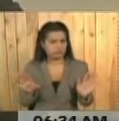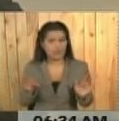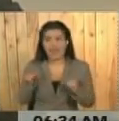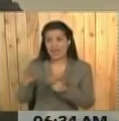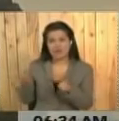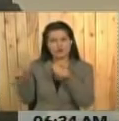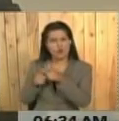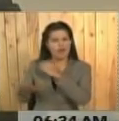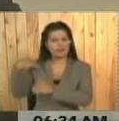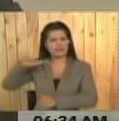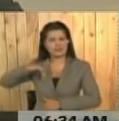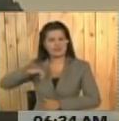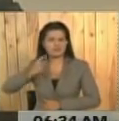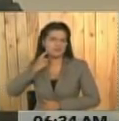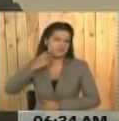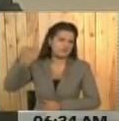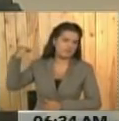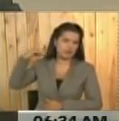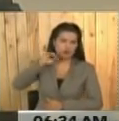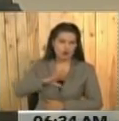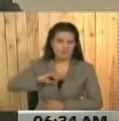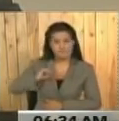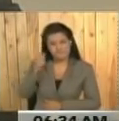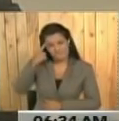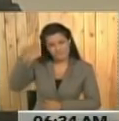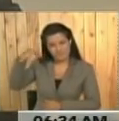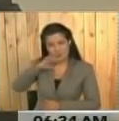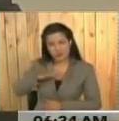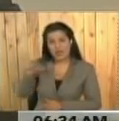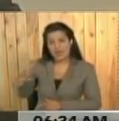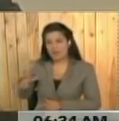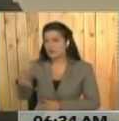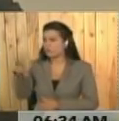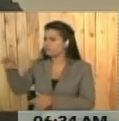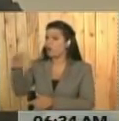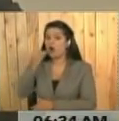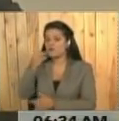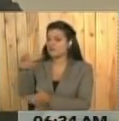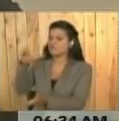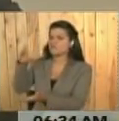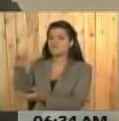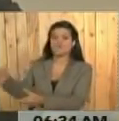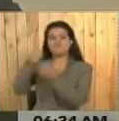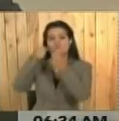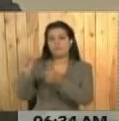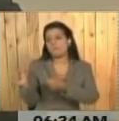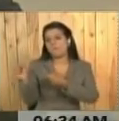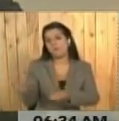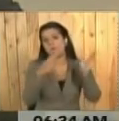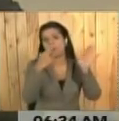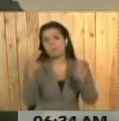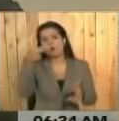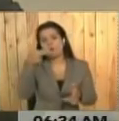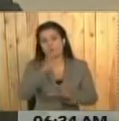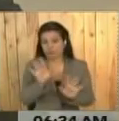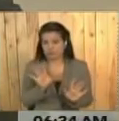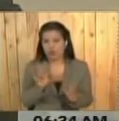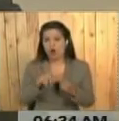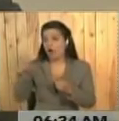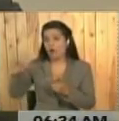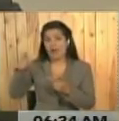disic ni mucho menos los viejos organismos de seguridad del estado que se llevaban a los jóvenes los desaparecían y los asesinaban los lanzaban de